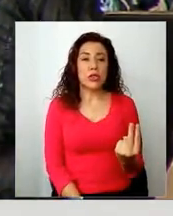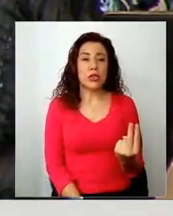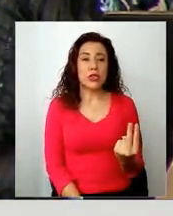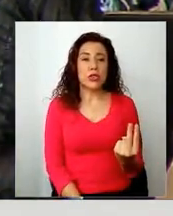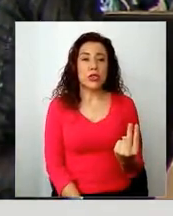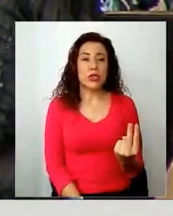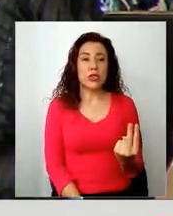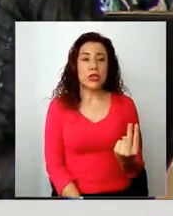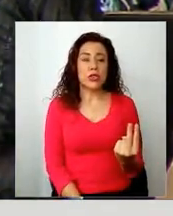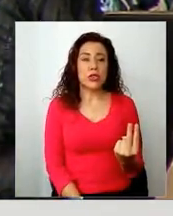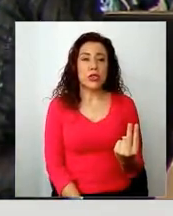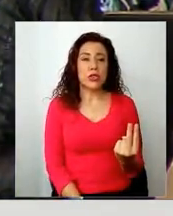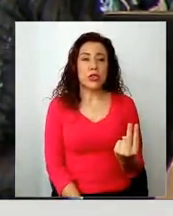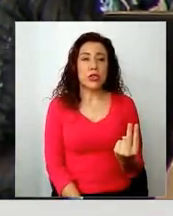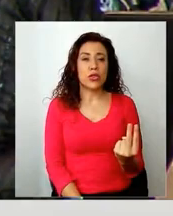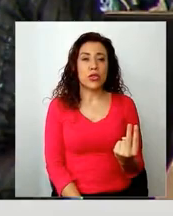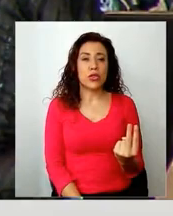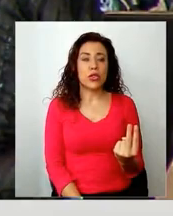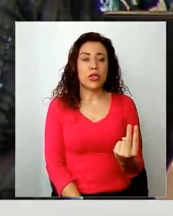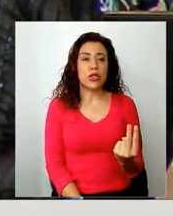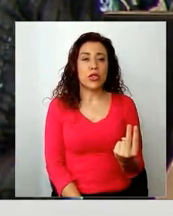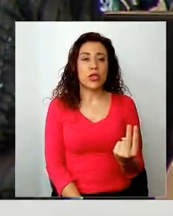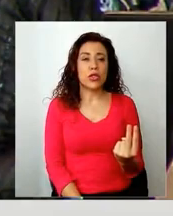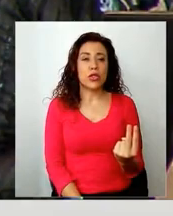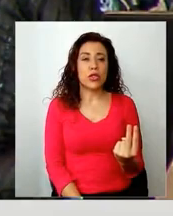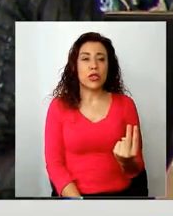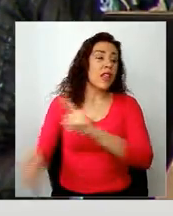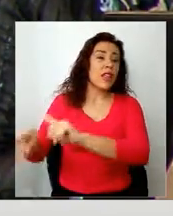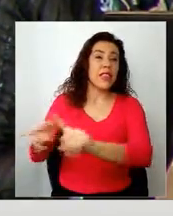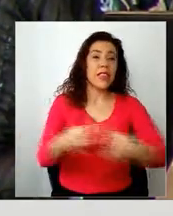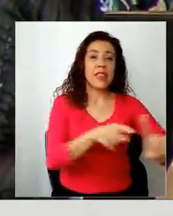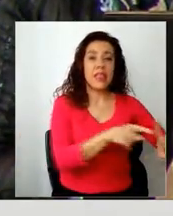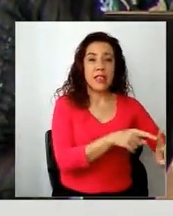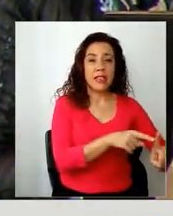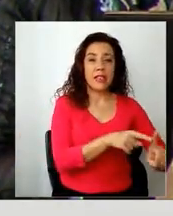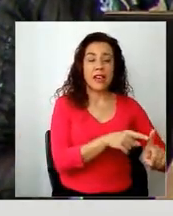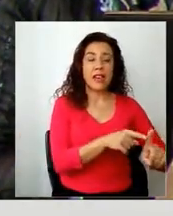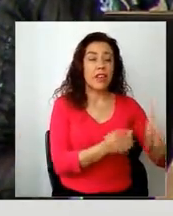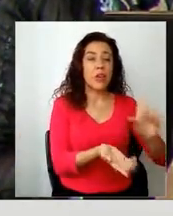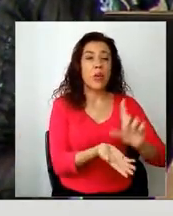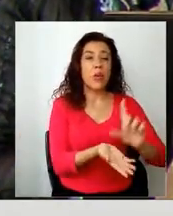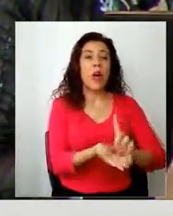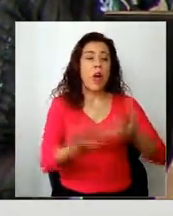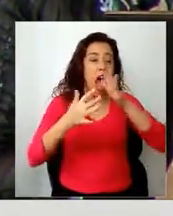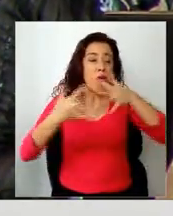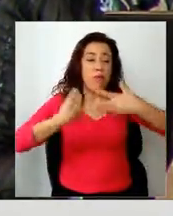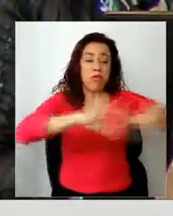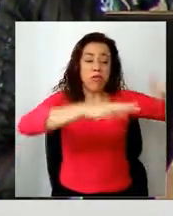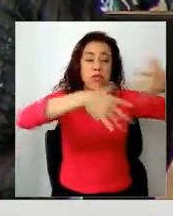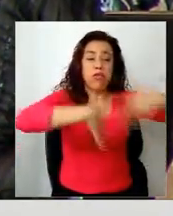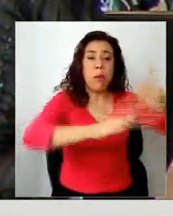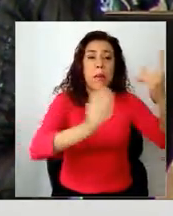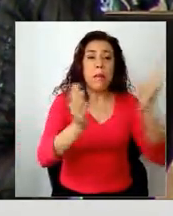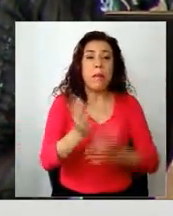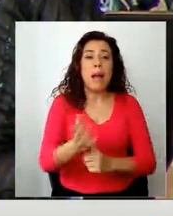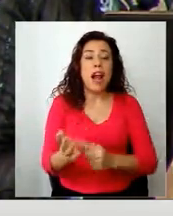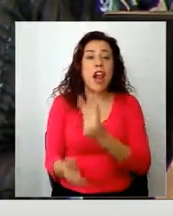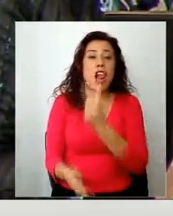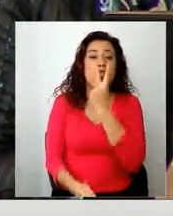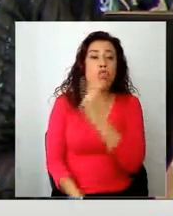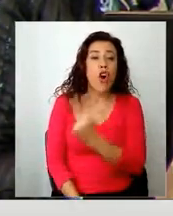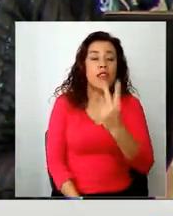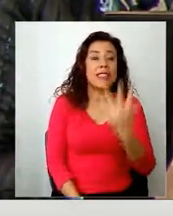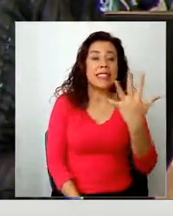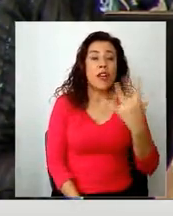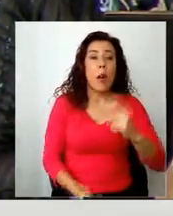se votaron a se votaron en distintas Fuentes mil doscientos veinticinco millones de metros cúbicos y de los